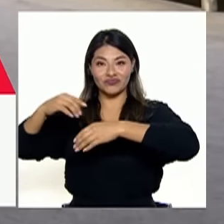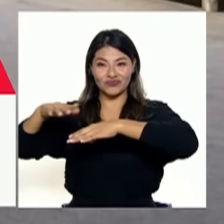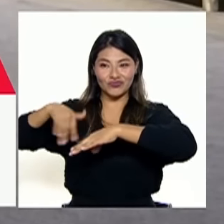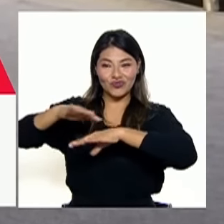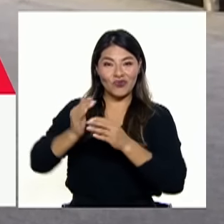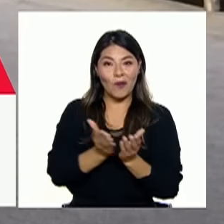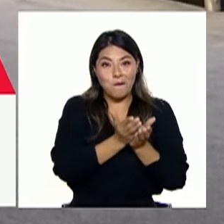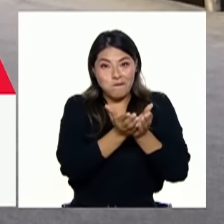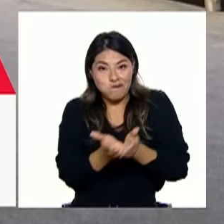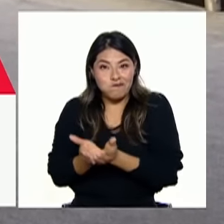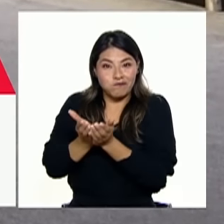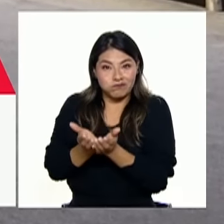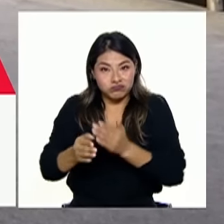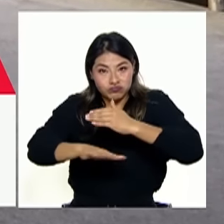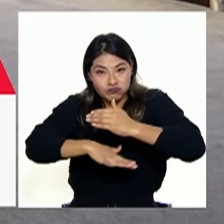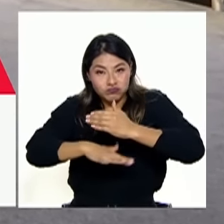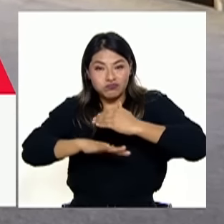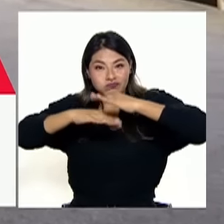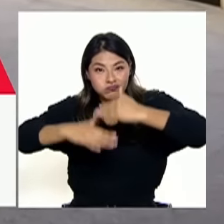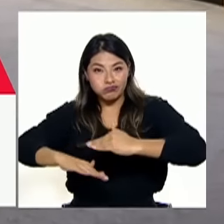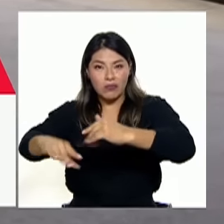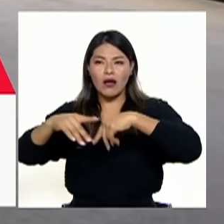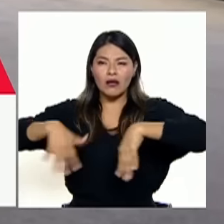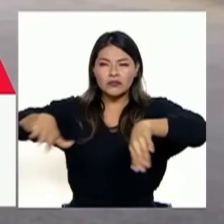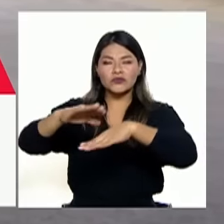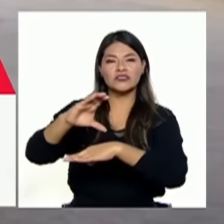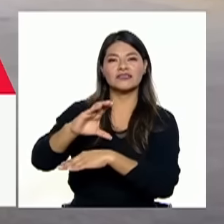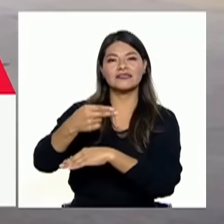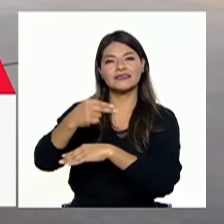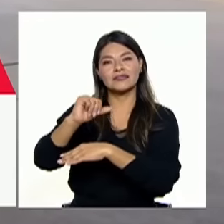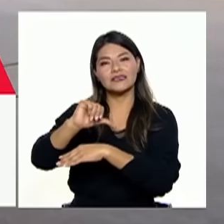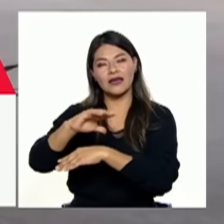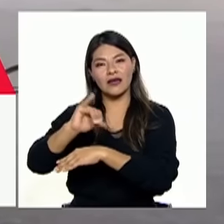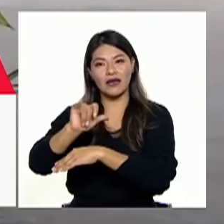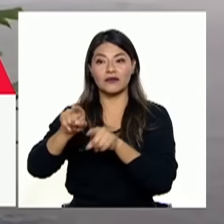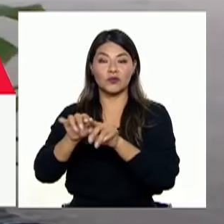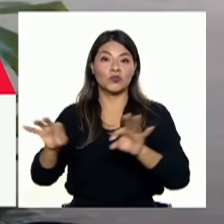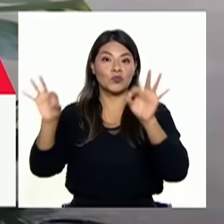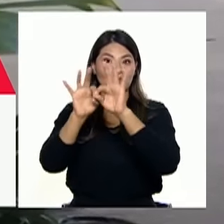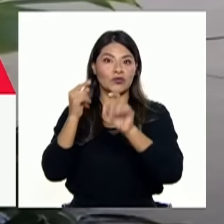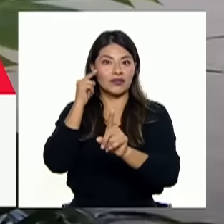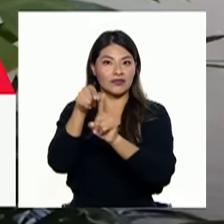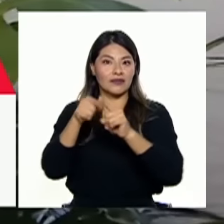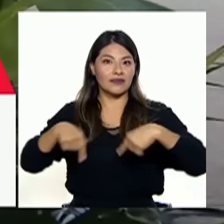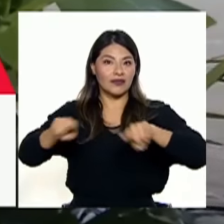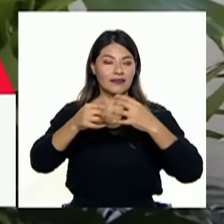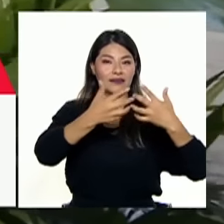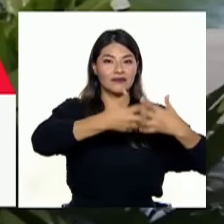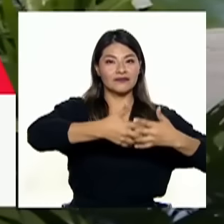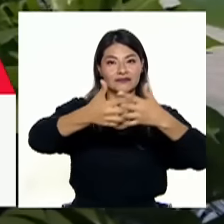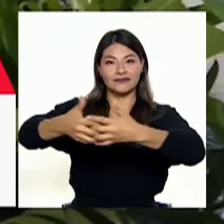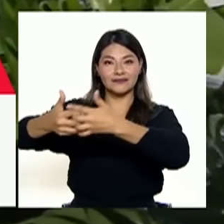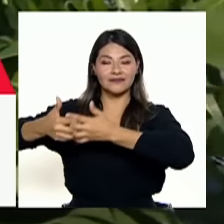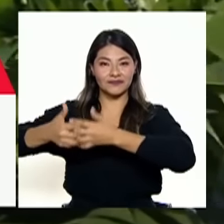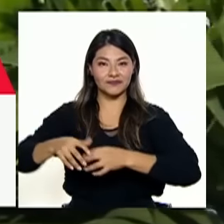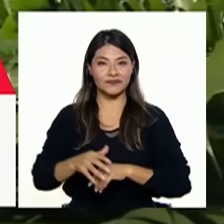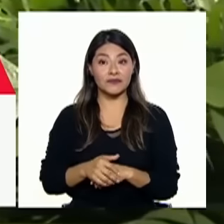noviembre próximo, en el marco de la cumbre de la PEC, generará un reto importante para nuestro sector industrial, pues no